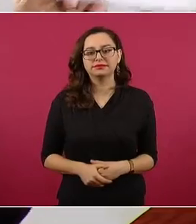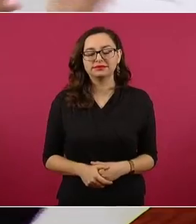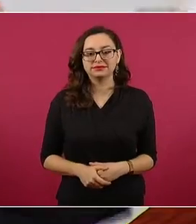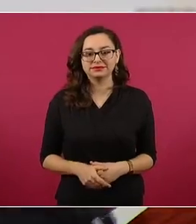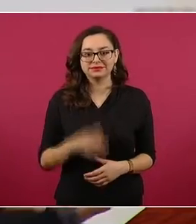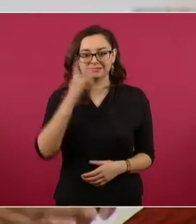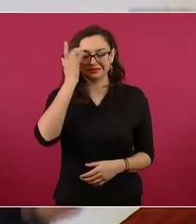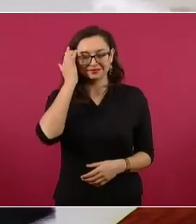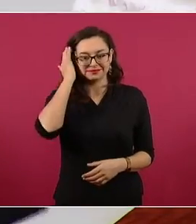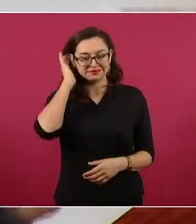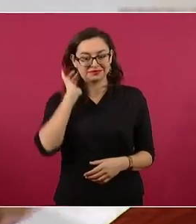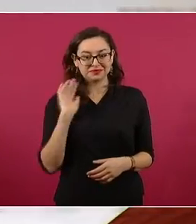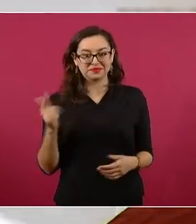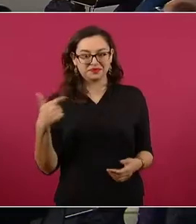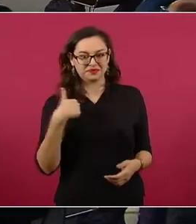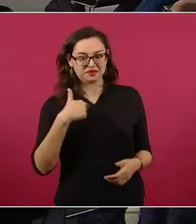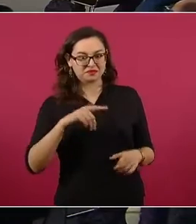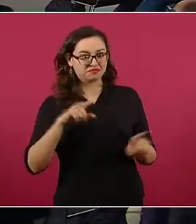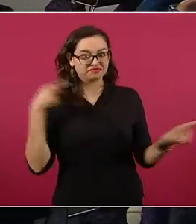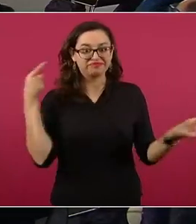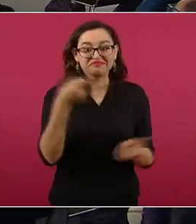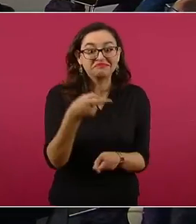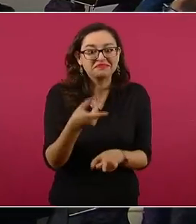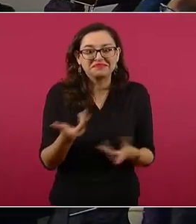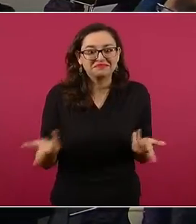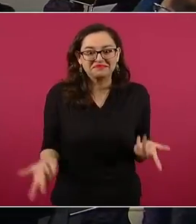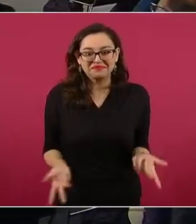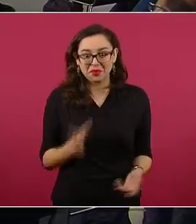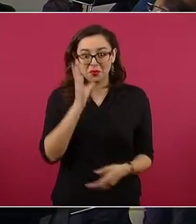Por ejemplo, el gobierno no puede